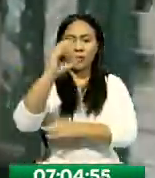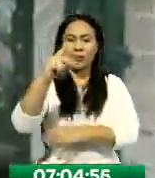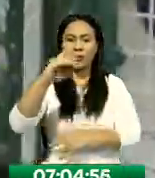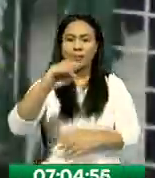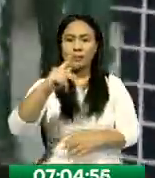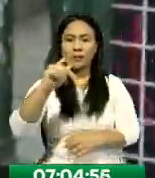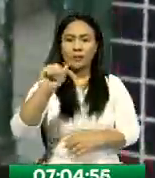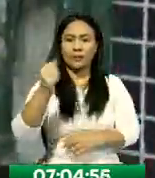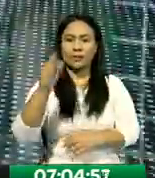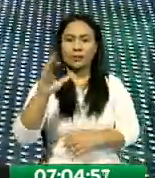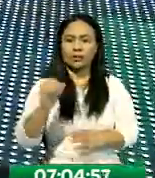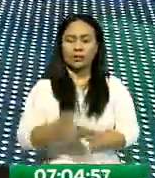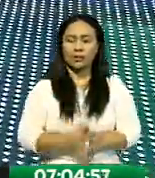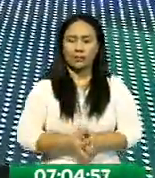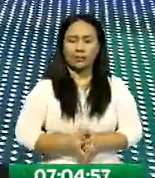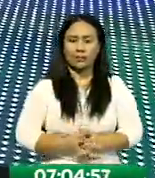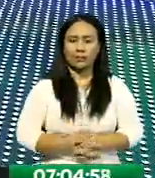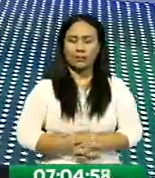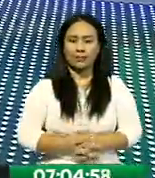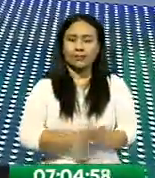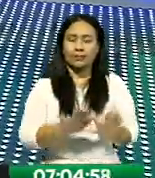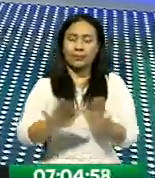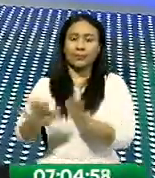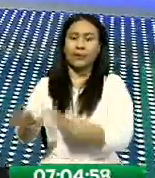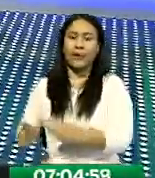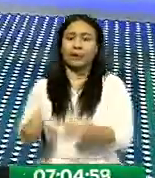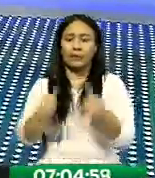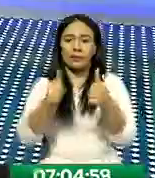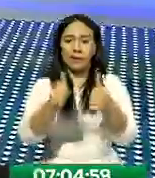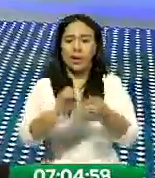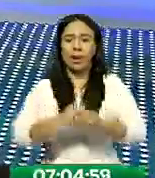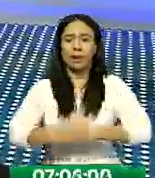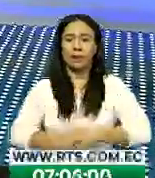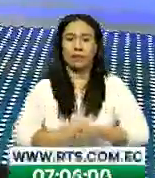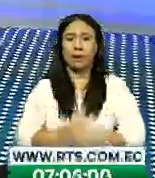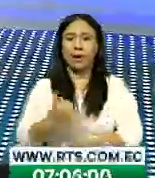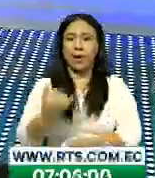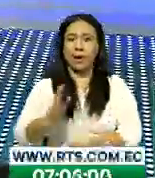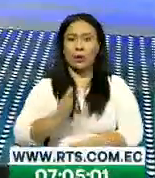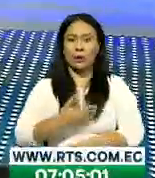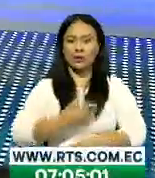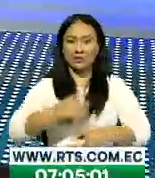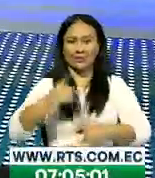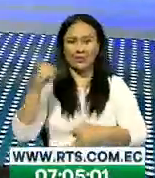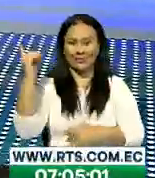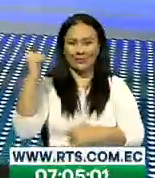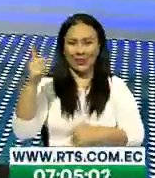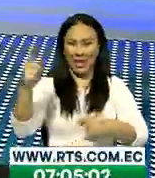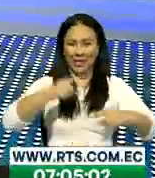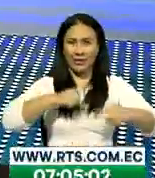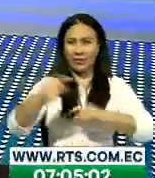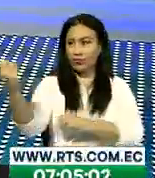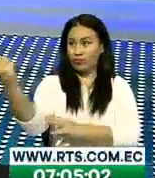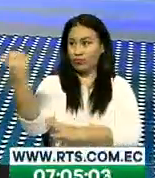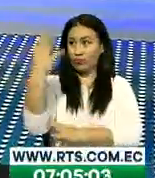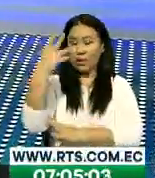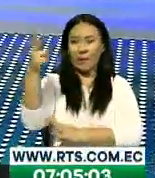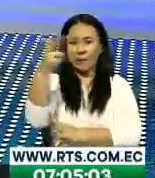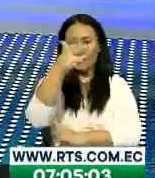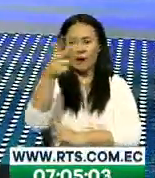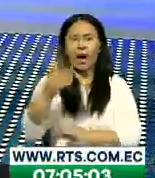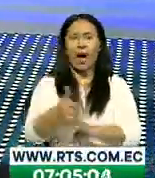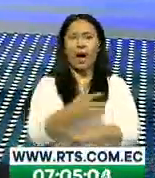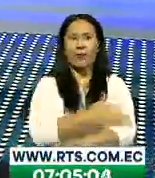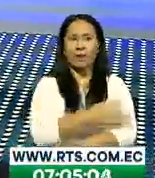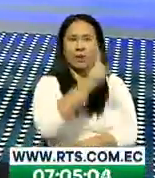Miriam Enríquez. Bien, amigos televidentes, y vamos a pedirle a nuestro productor que por favor nos ponga en pantalla el video que fue proporcionado